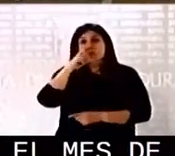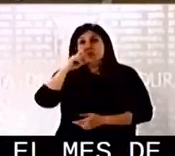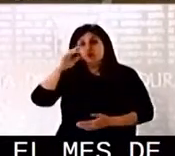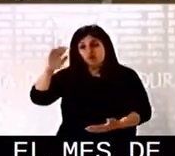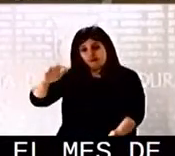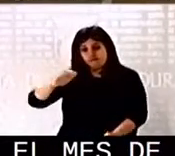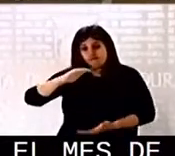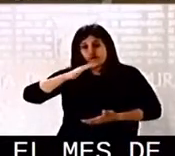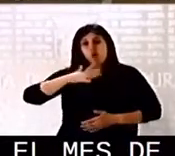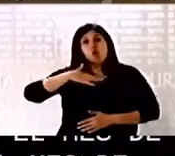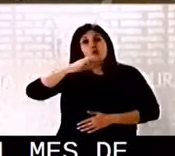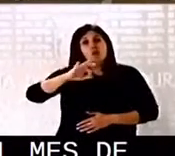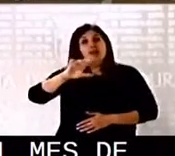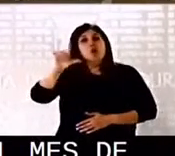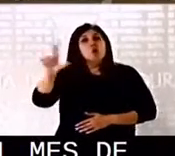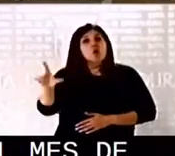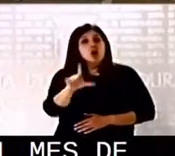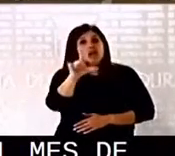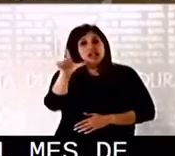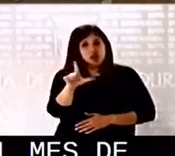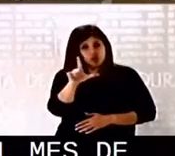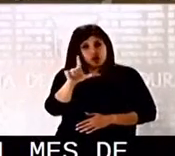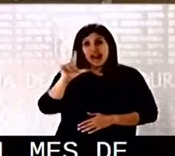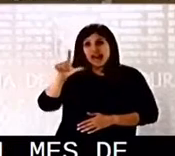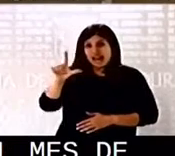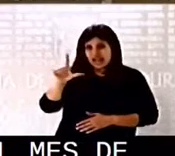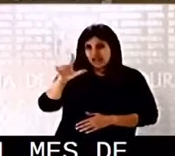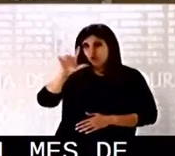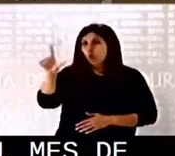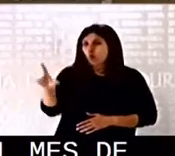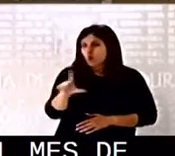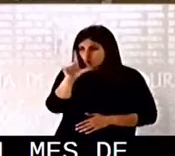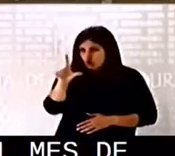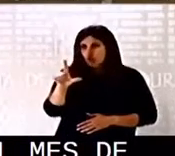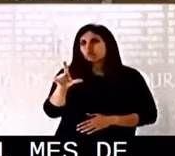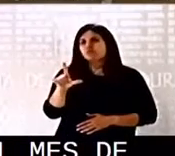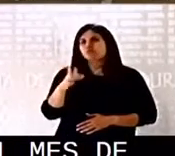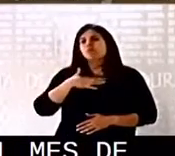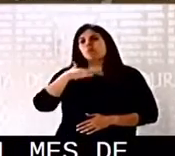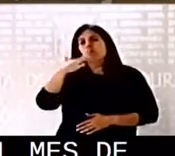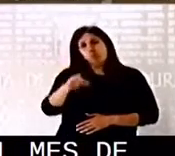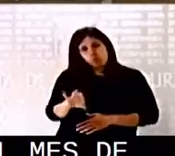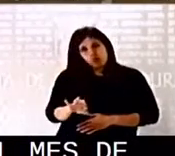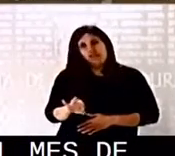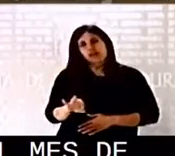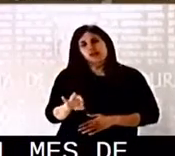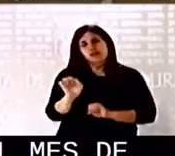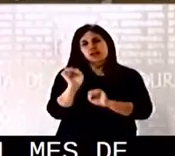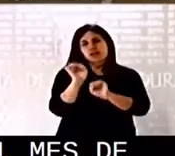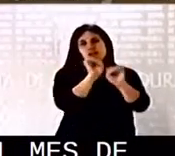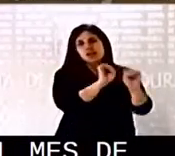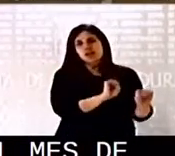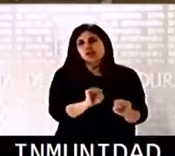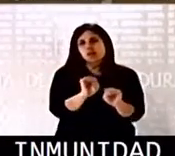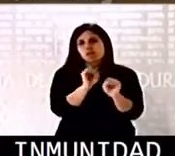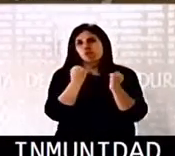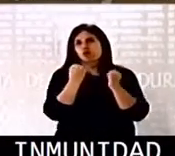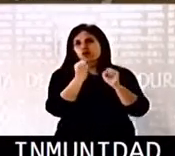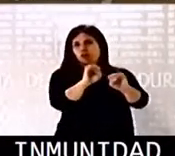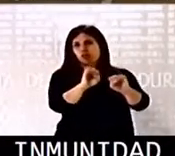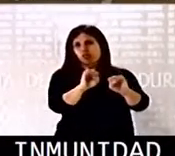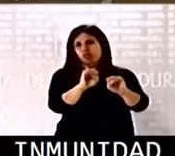del mes de julio con L, hayamos alcanzado una inmunidad de grupo